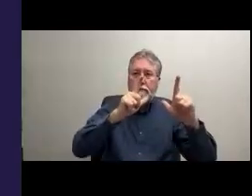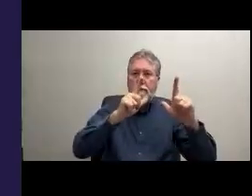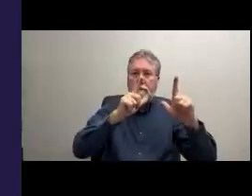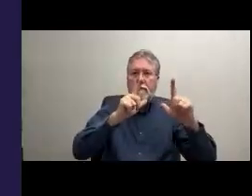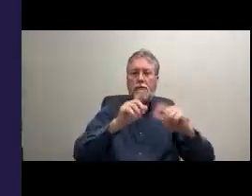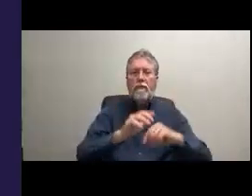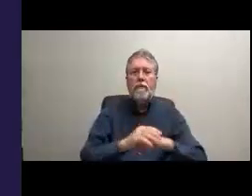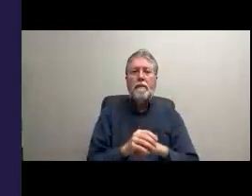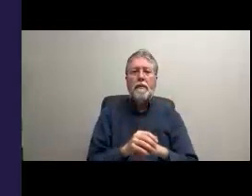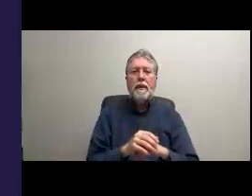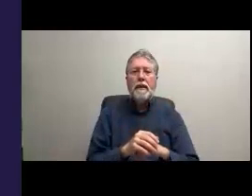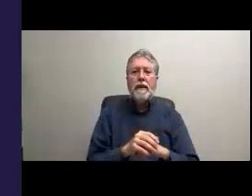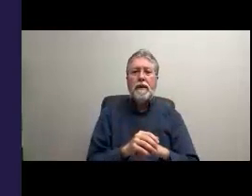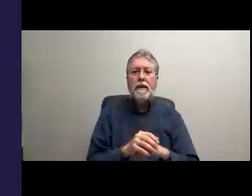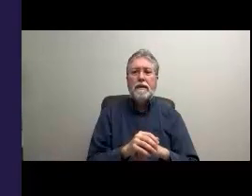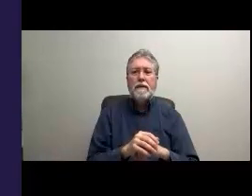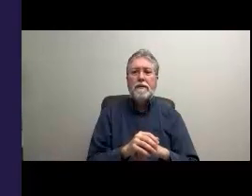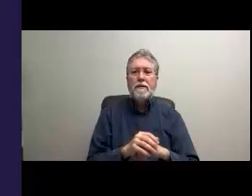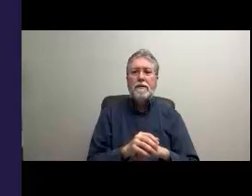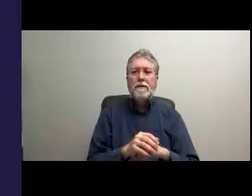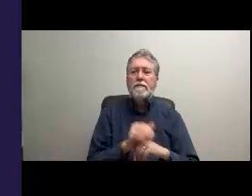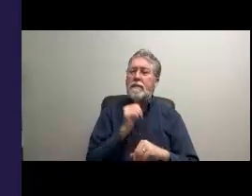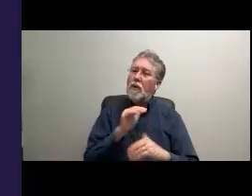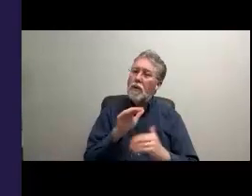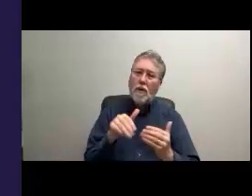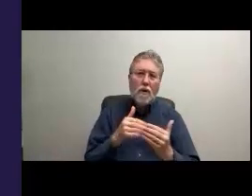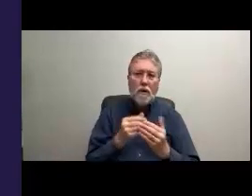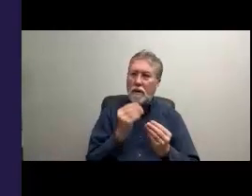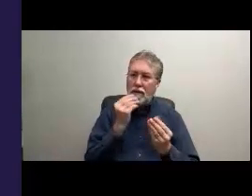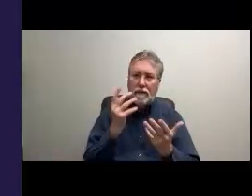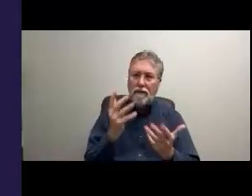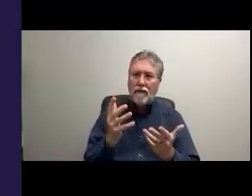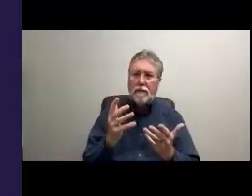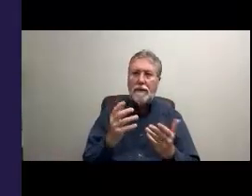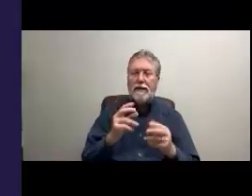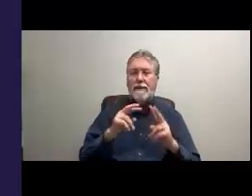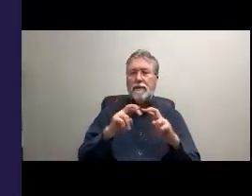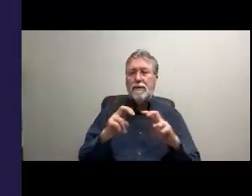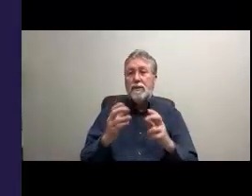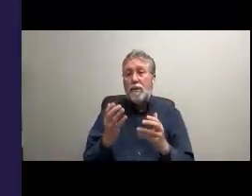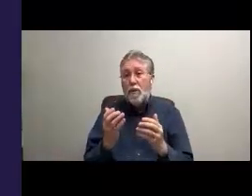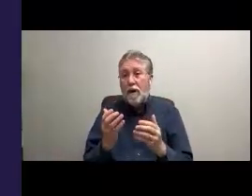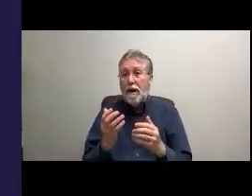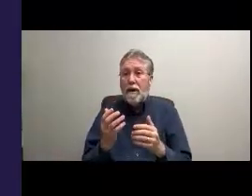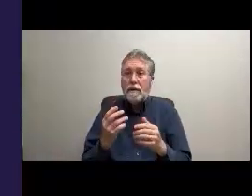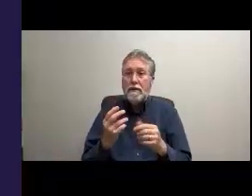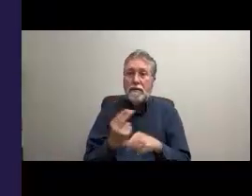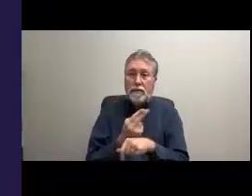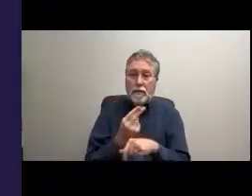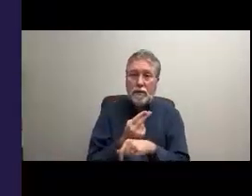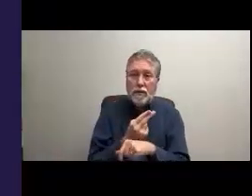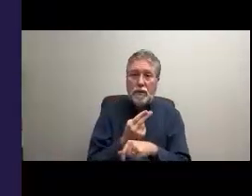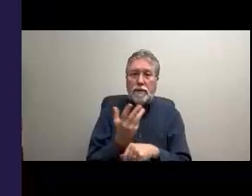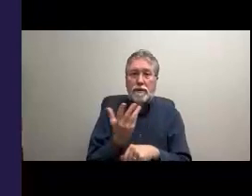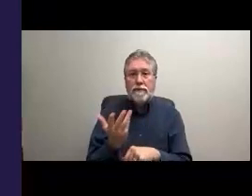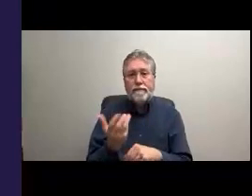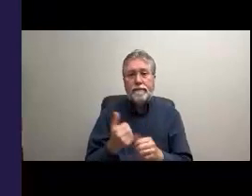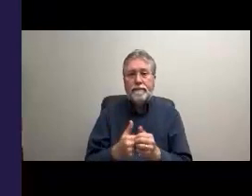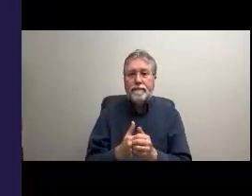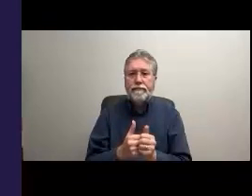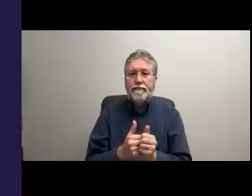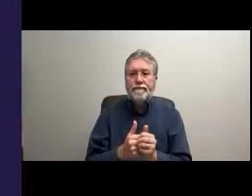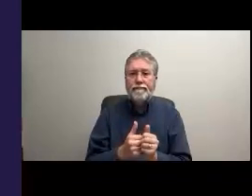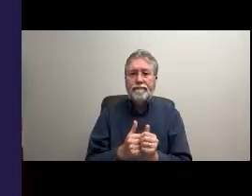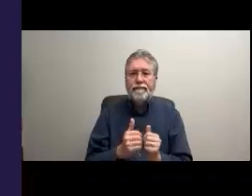por supuesto no toda la información que tal vez los investigadores quieran añadir. Responde a la pregunta que